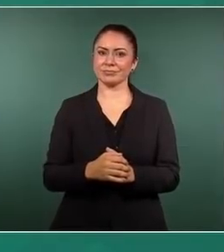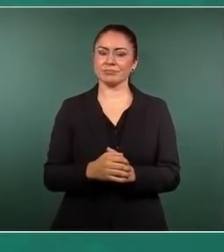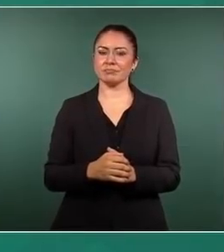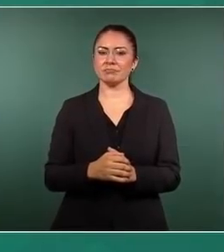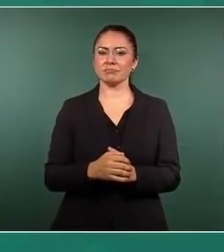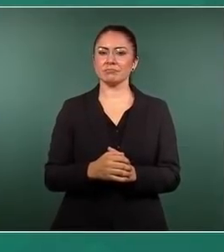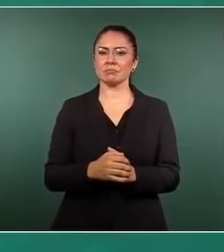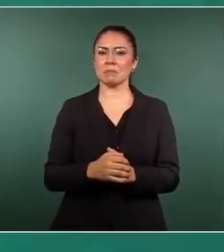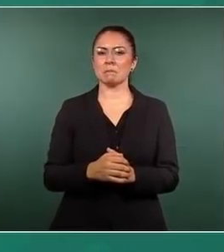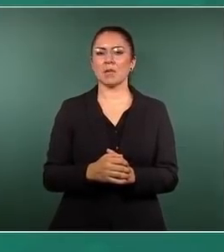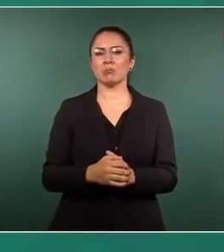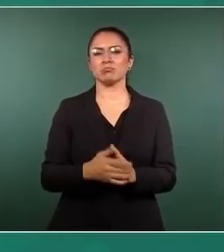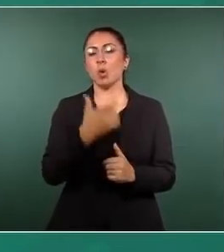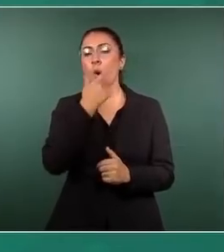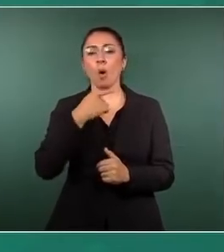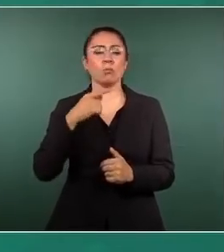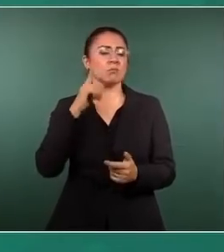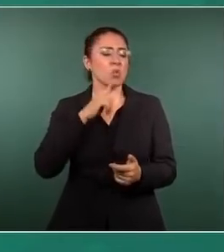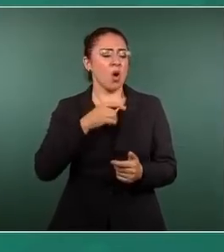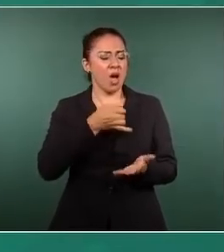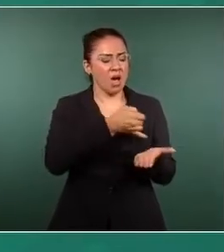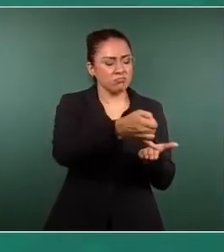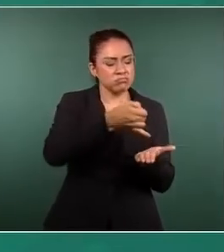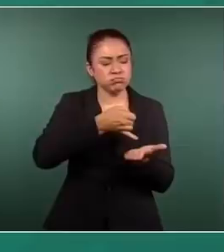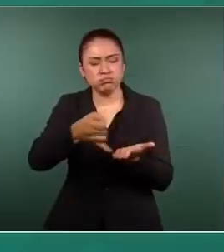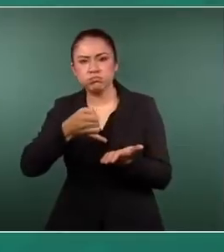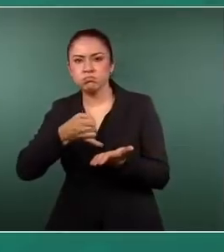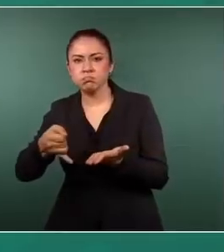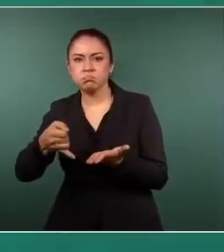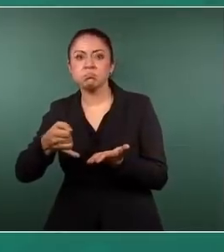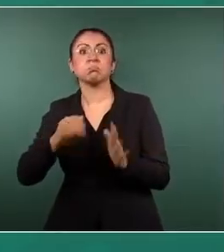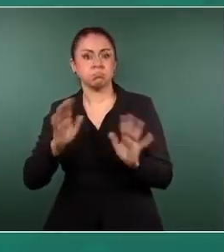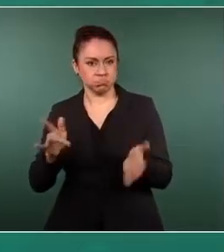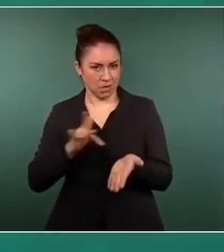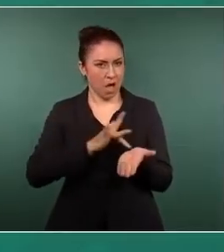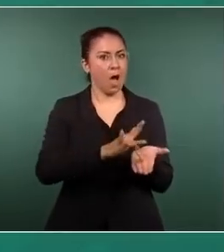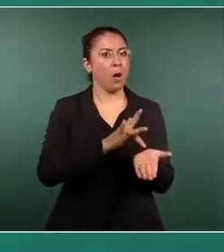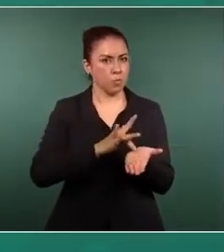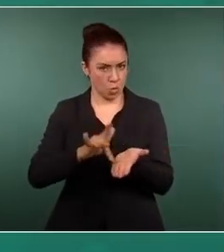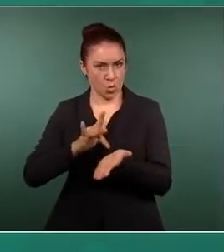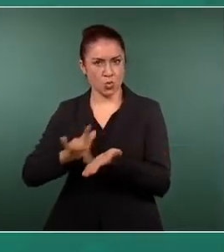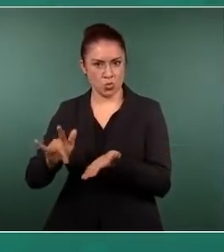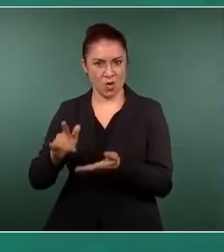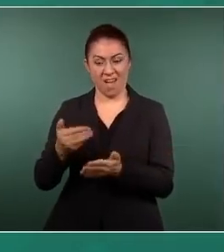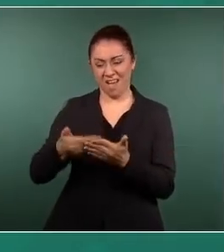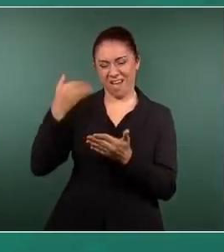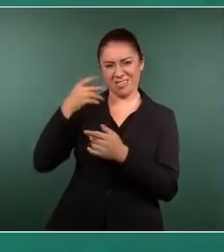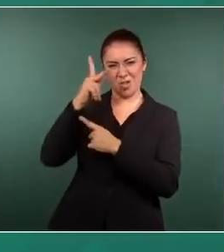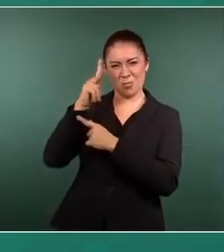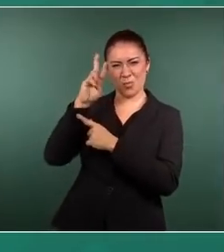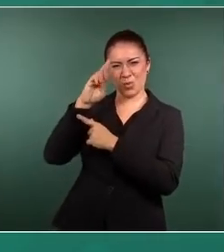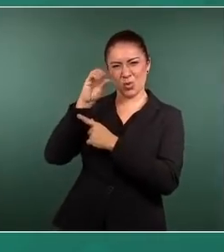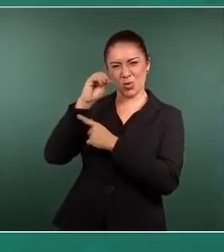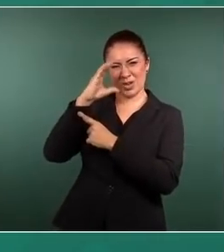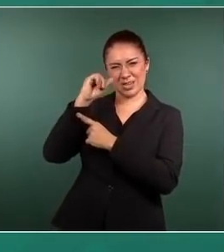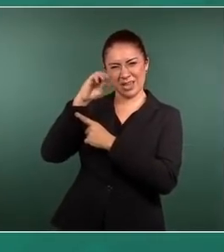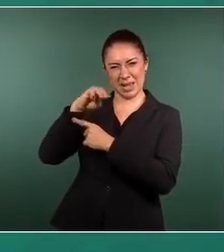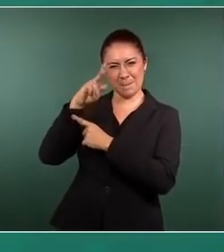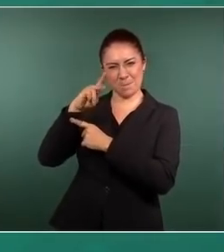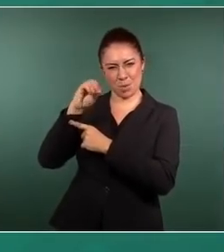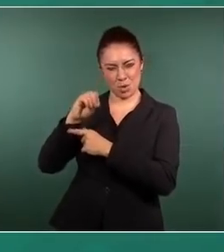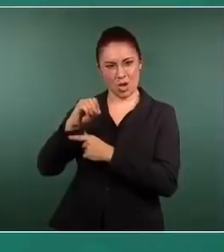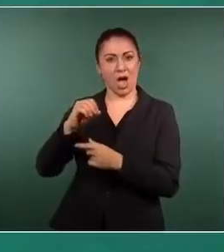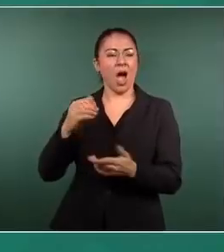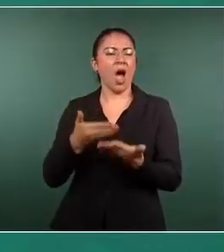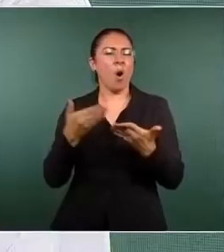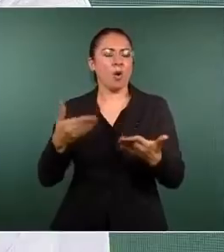campesinos están recibiendo apoyos de lo que era el procampo que ahora es producción para el